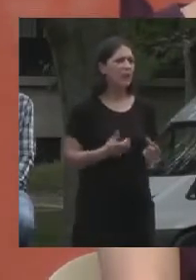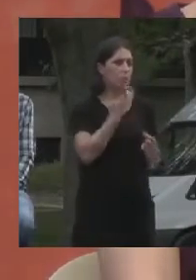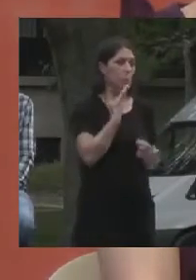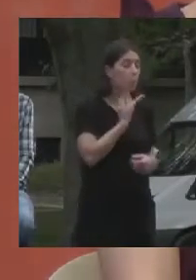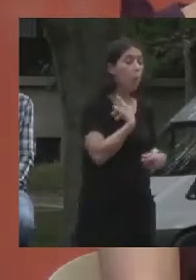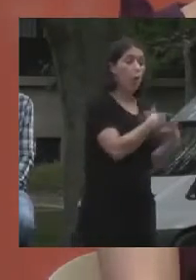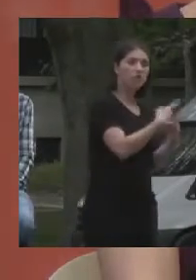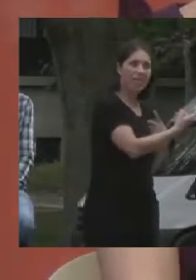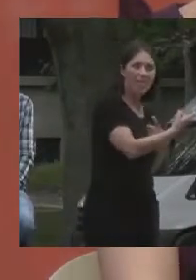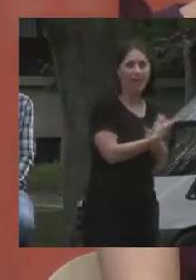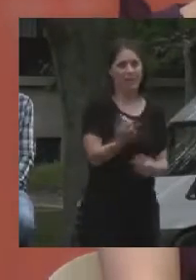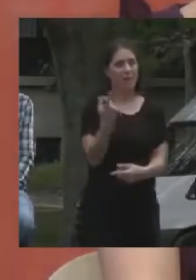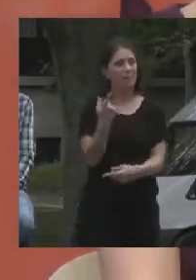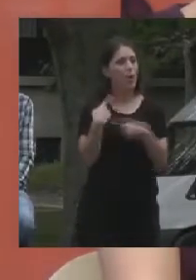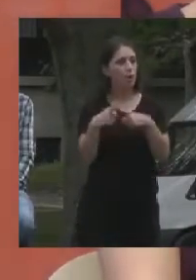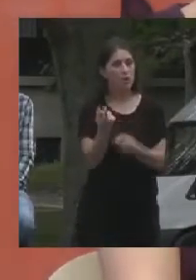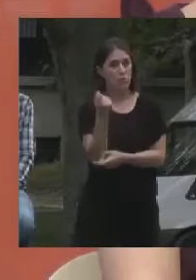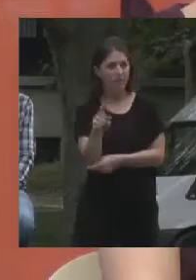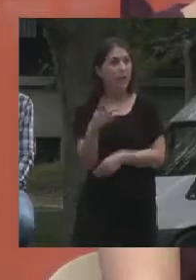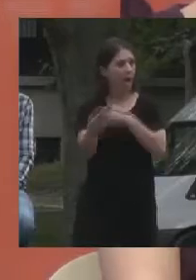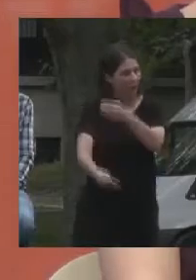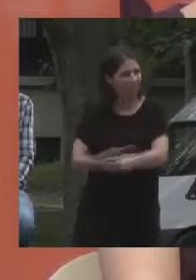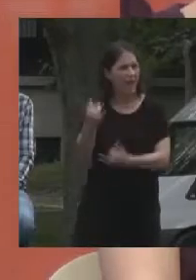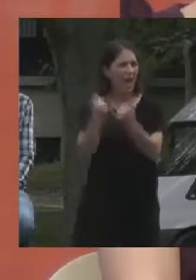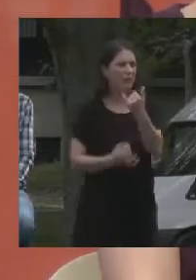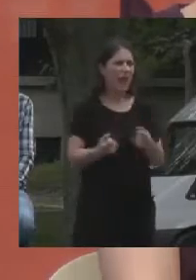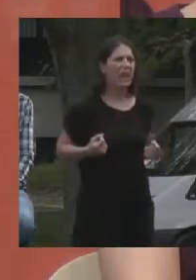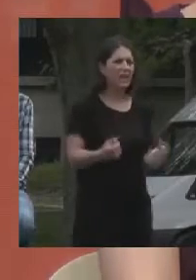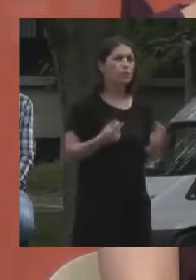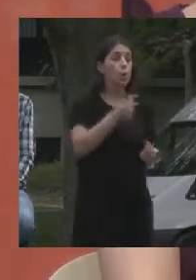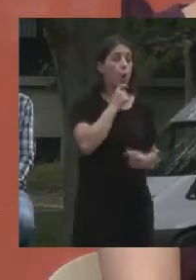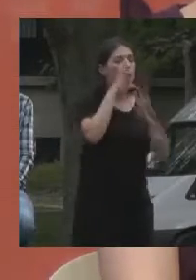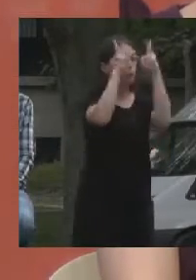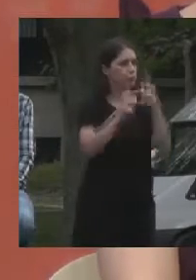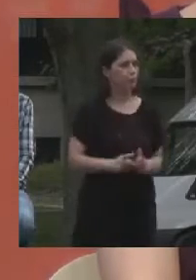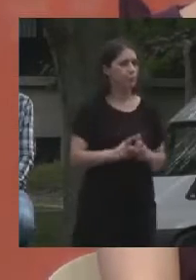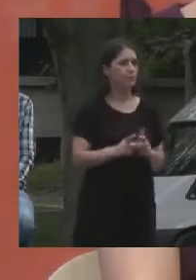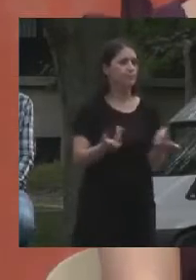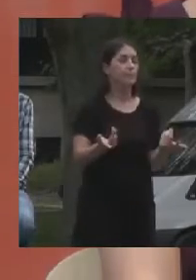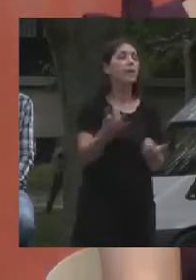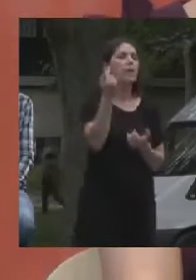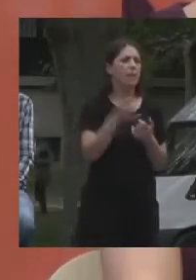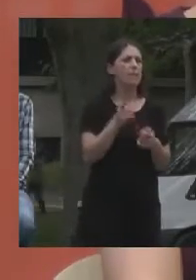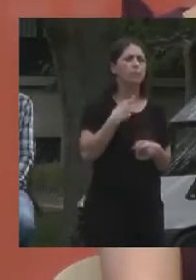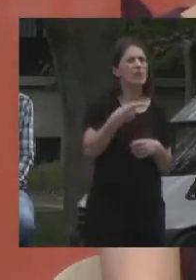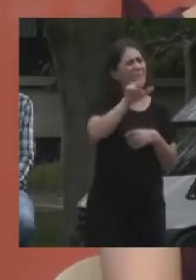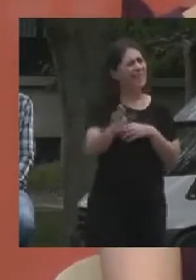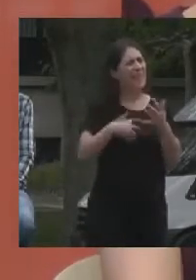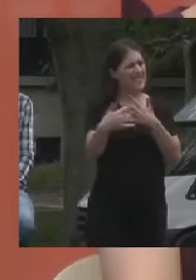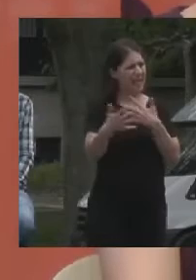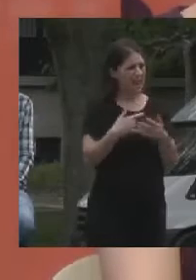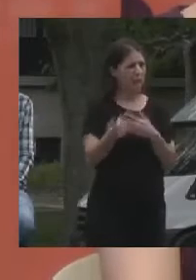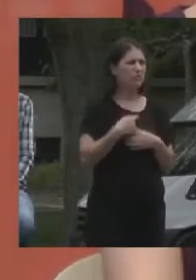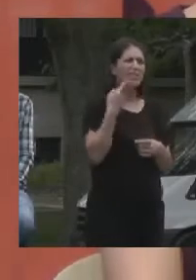facía falta. E logo despois eles falan do clientelismo, non? Do clientelismo. E din que